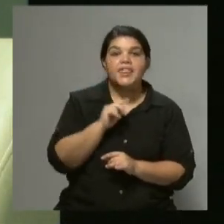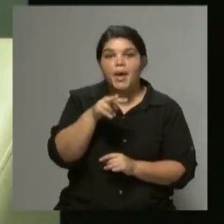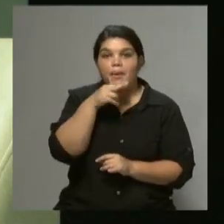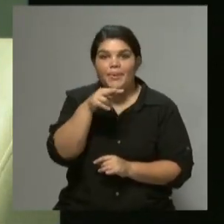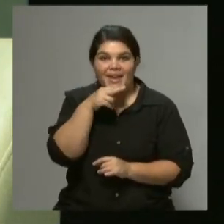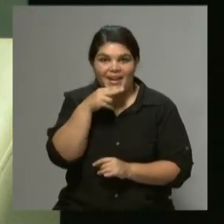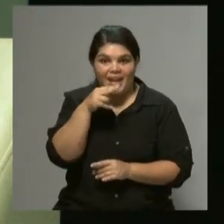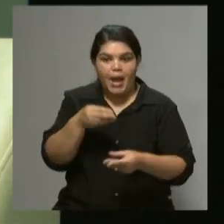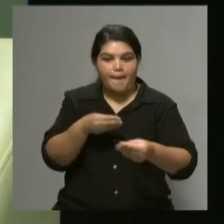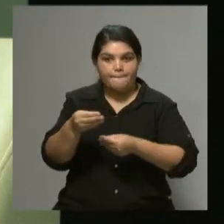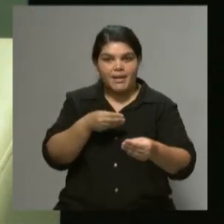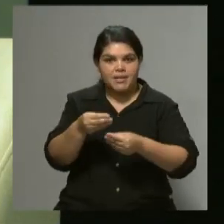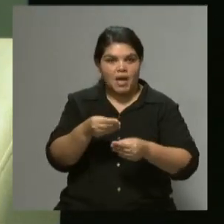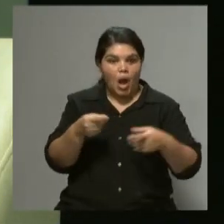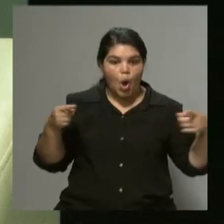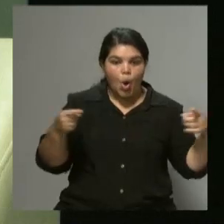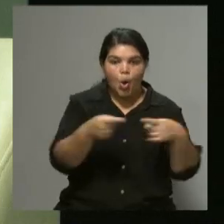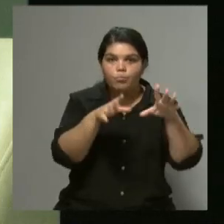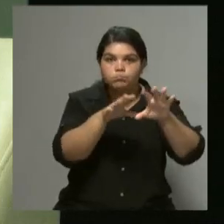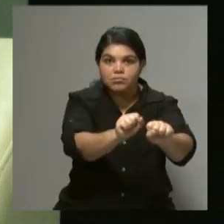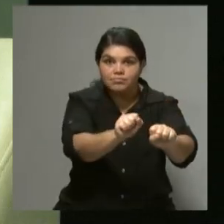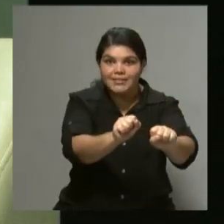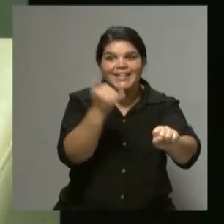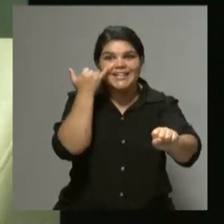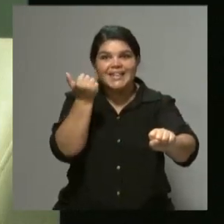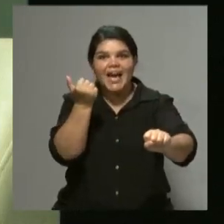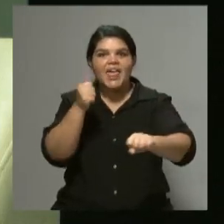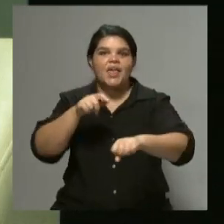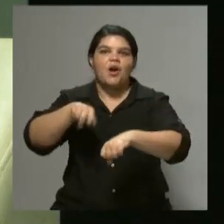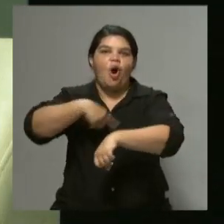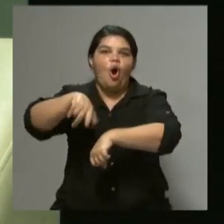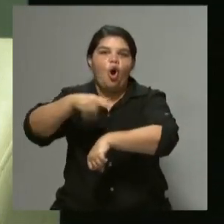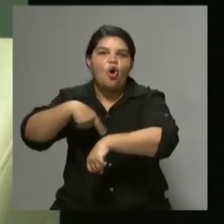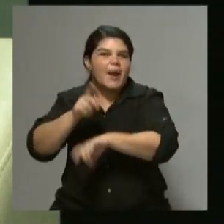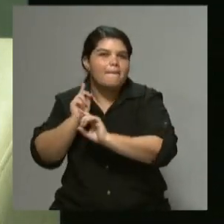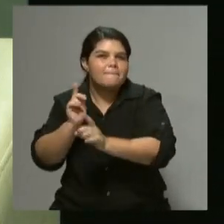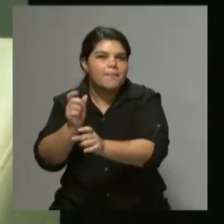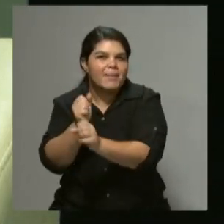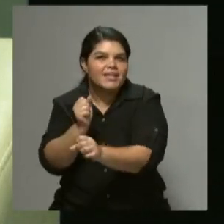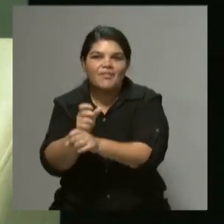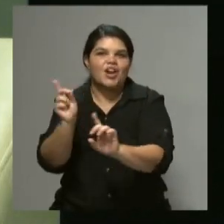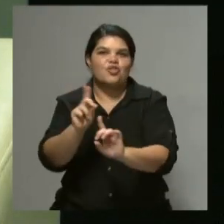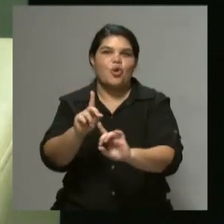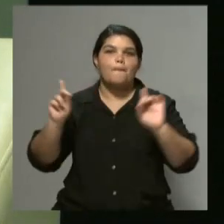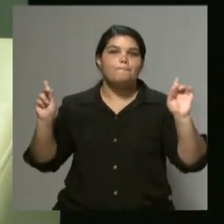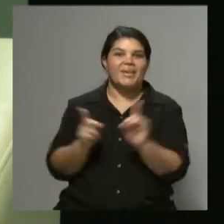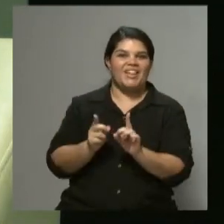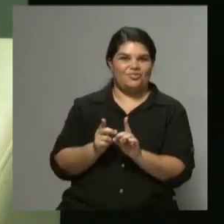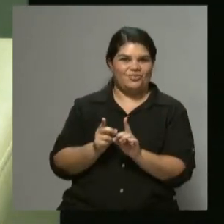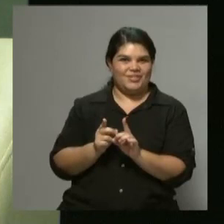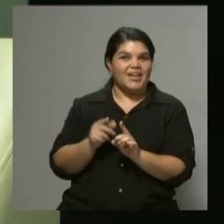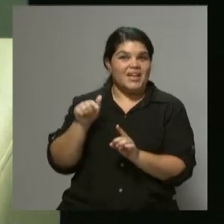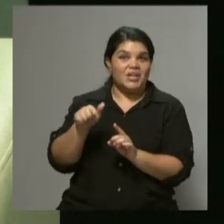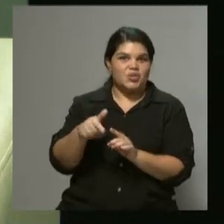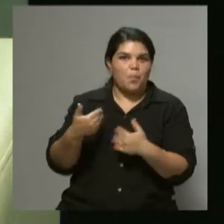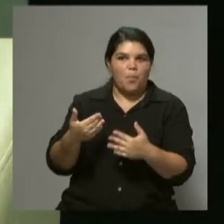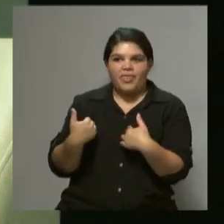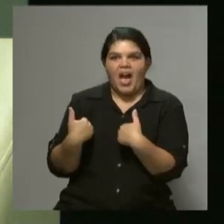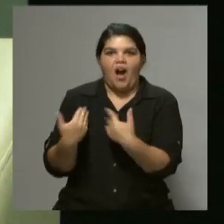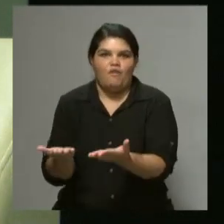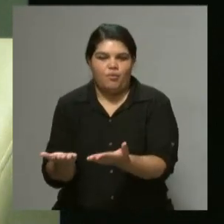para que saquen un día de la semana. Igual, la tendencia es trabajar por objetivos y no por... O sea, a mí no me sirve que una persona esté 12 horas